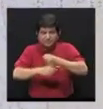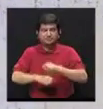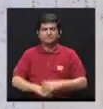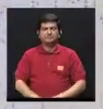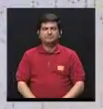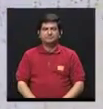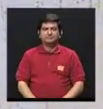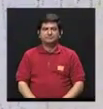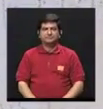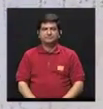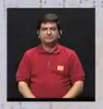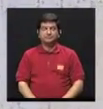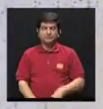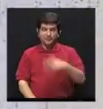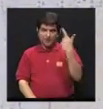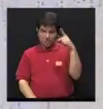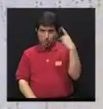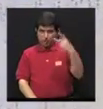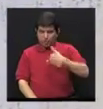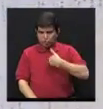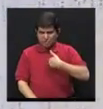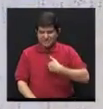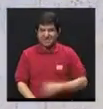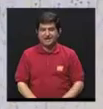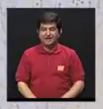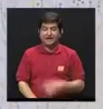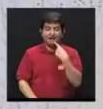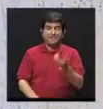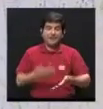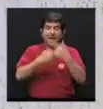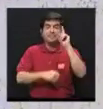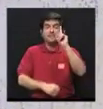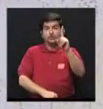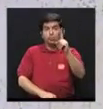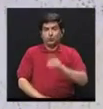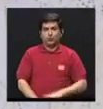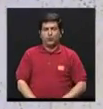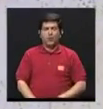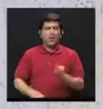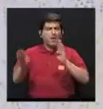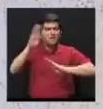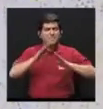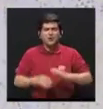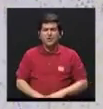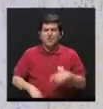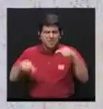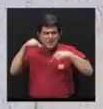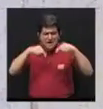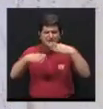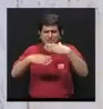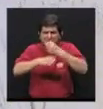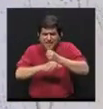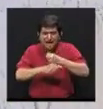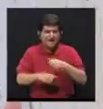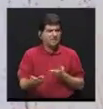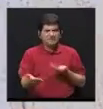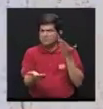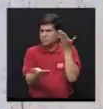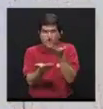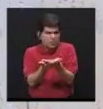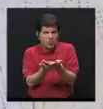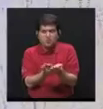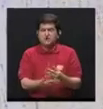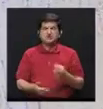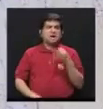Los riesgos de esto. Bueno, acabo de nombrar uno. La biología sintética no se propone en este momento, ni en el futuro que